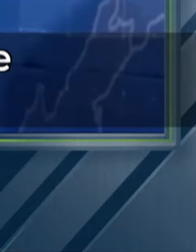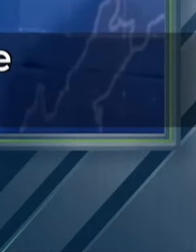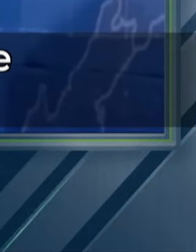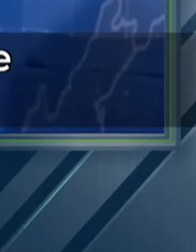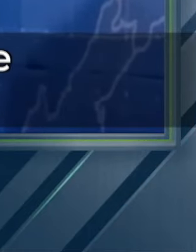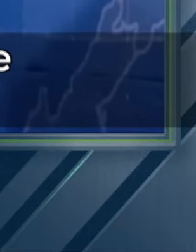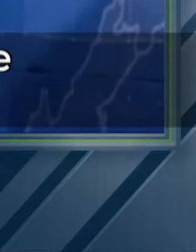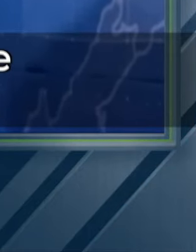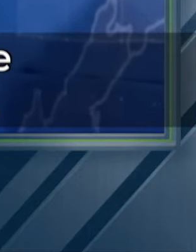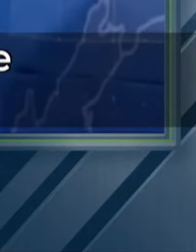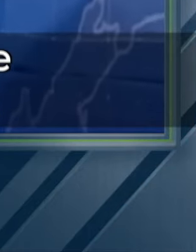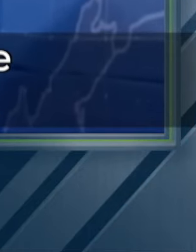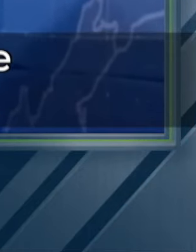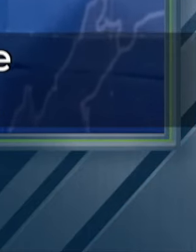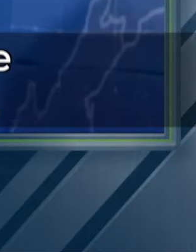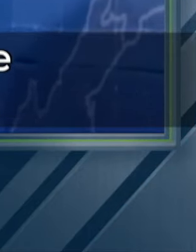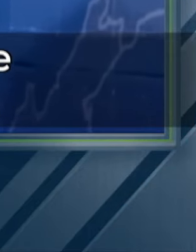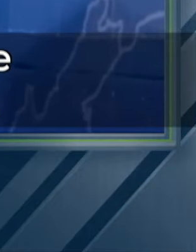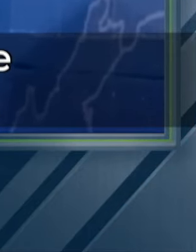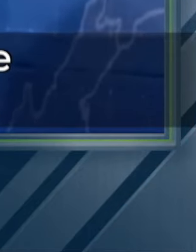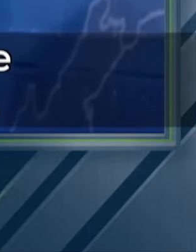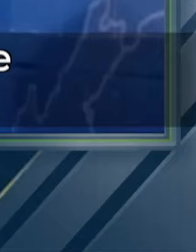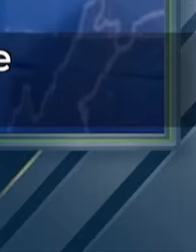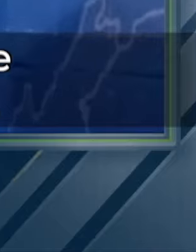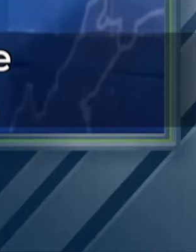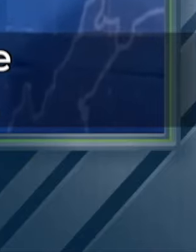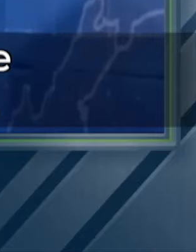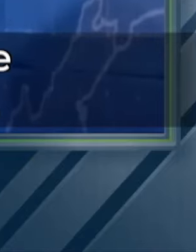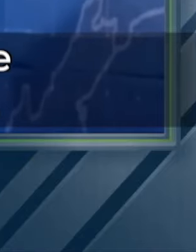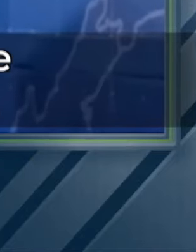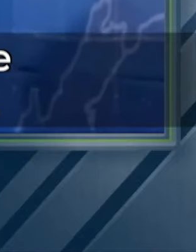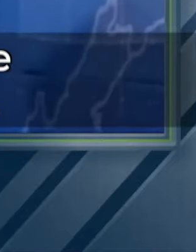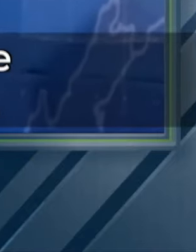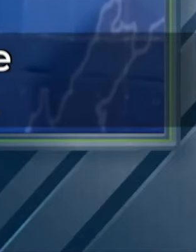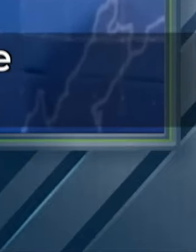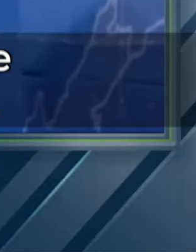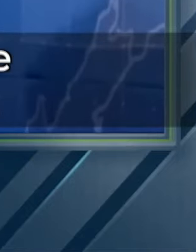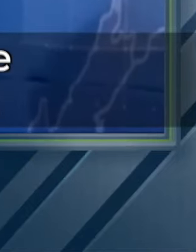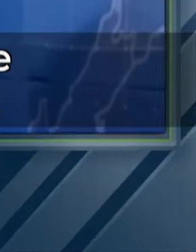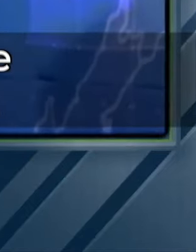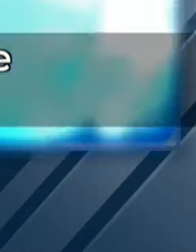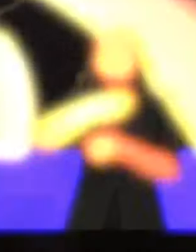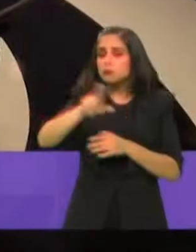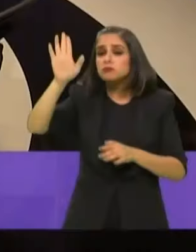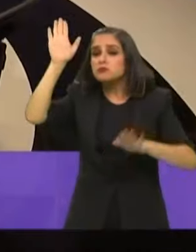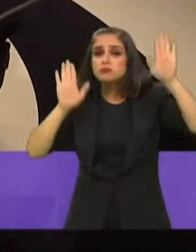sentido, pues ahí es donde la ciudadanía tendría que considerar quién sabe a qué vino hoy.